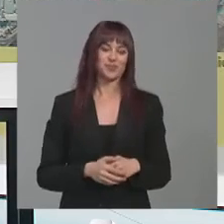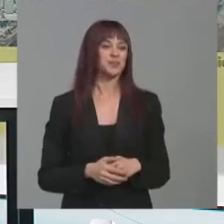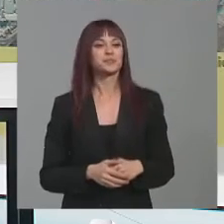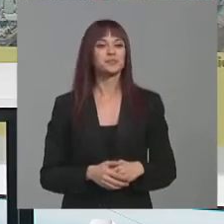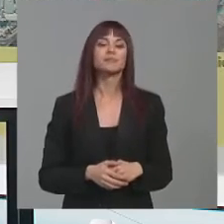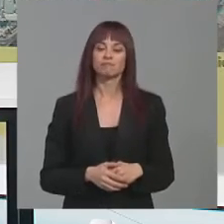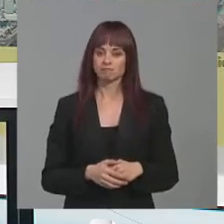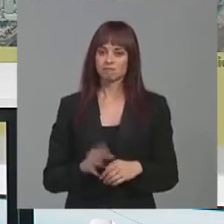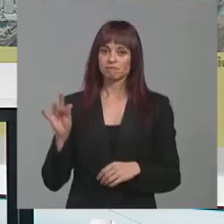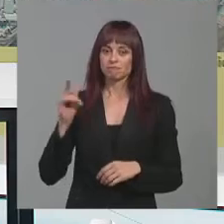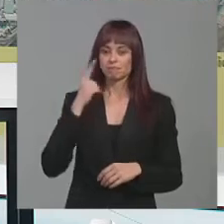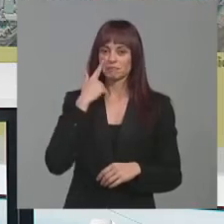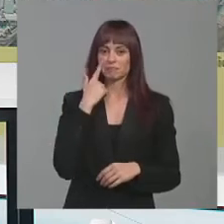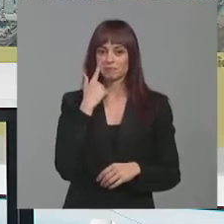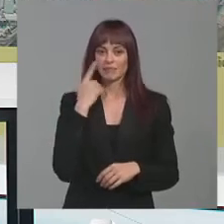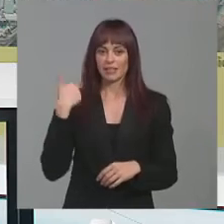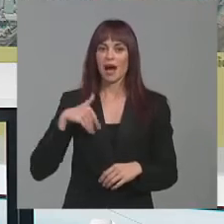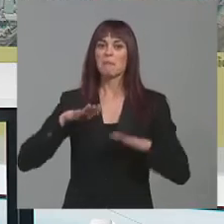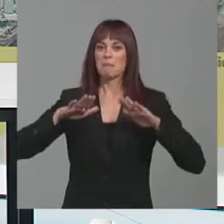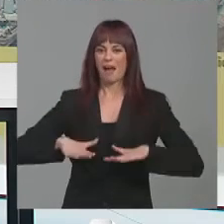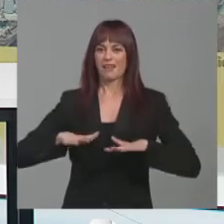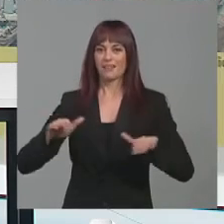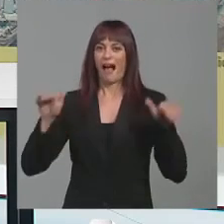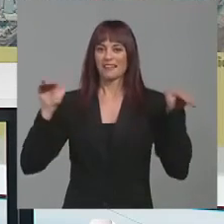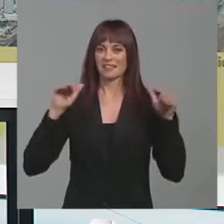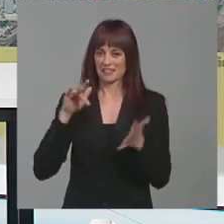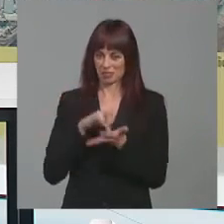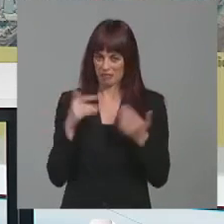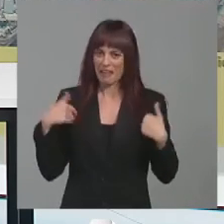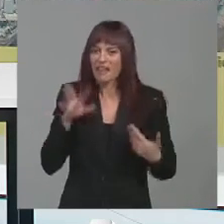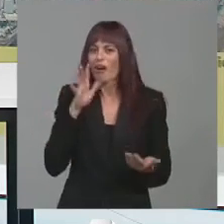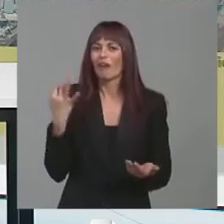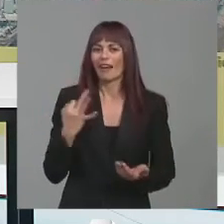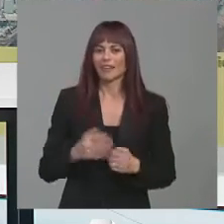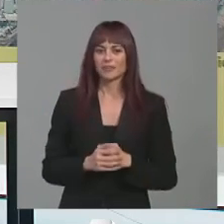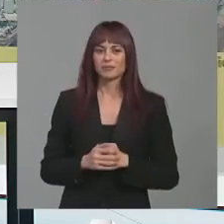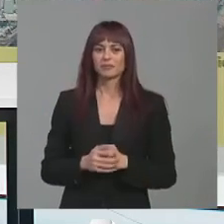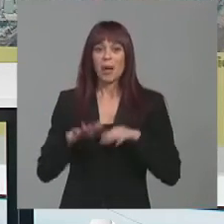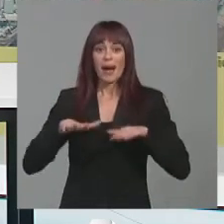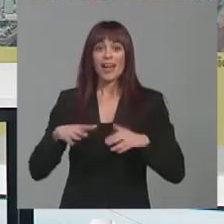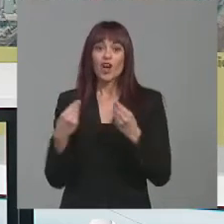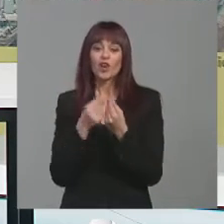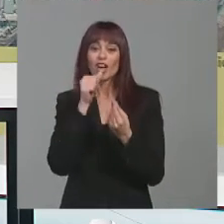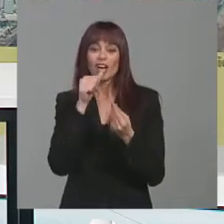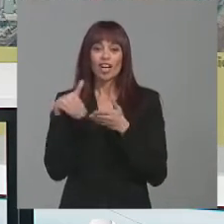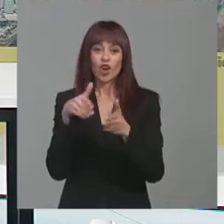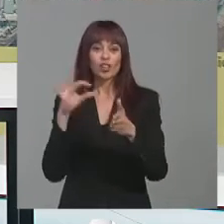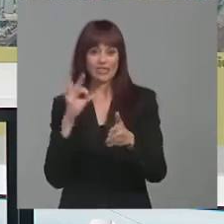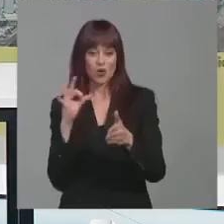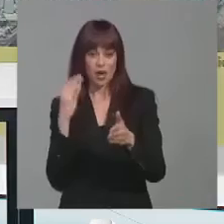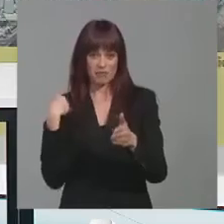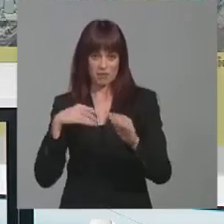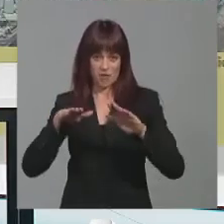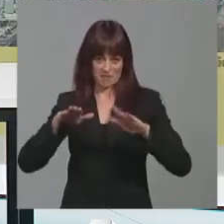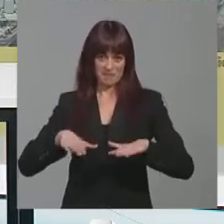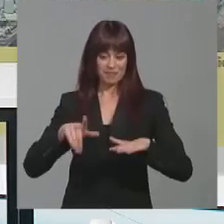esa tesitura alcalde No ya hemos parado en alcantarilla Y ahora qué han parado junto al río segura en el Paraje del agua salada y